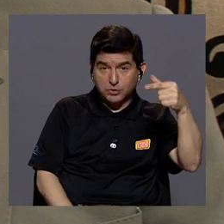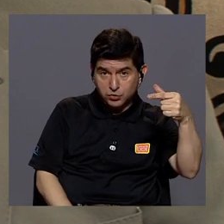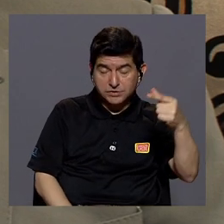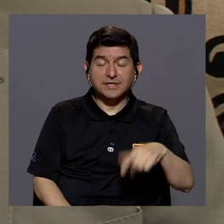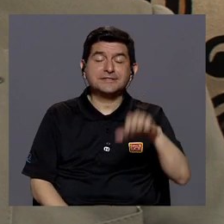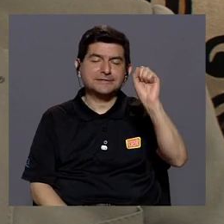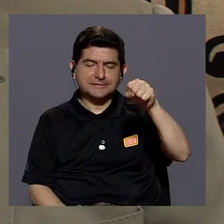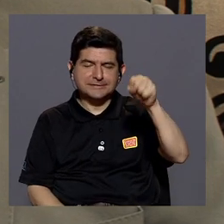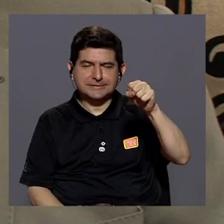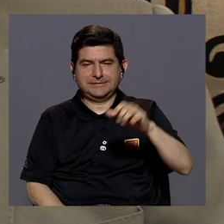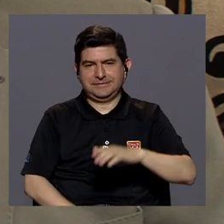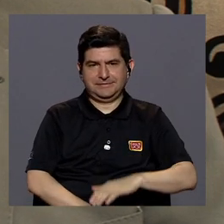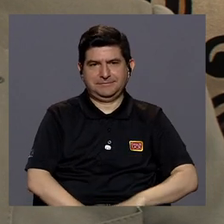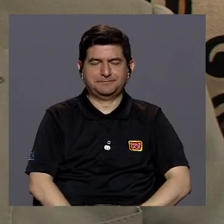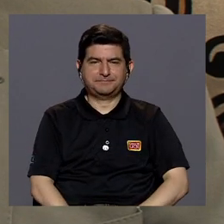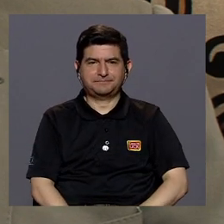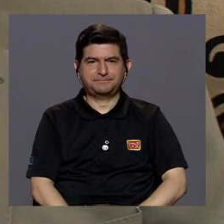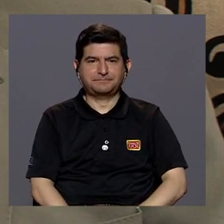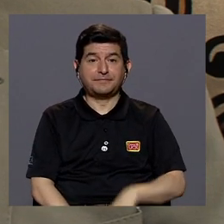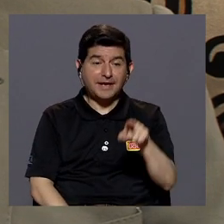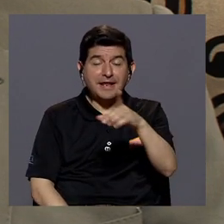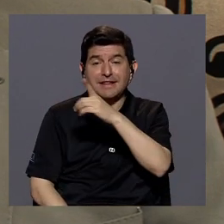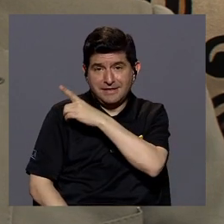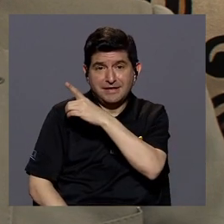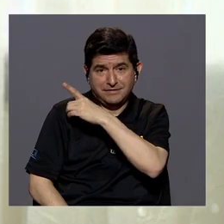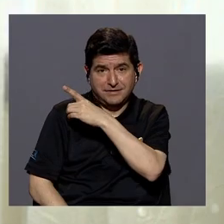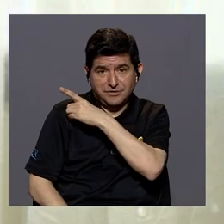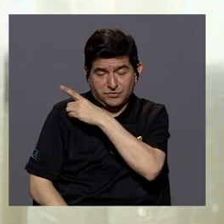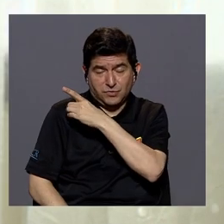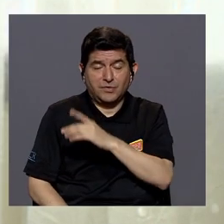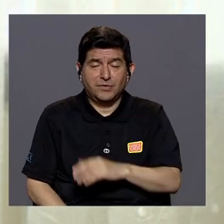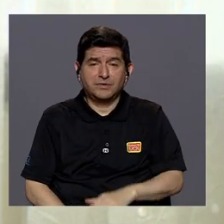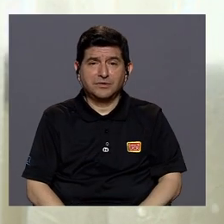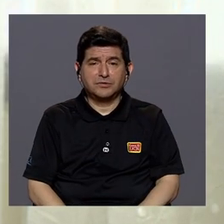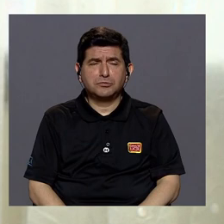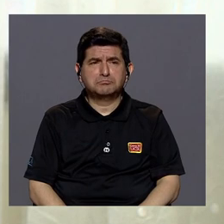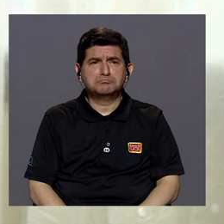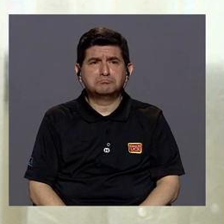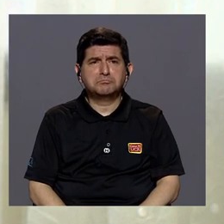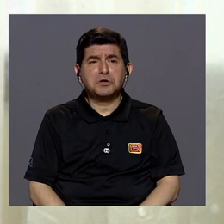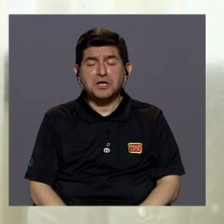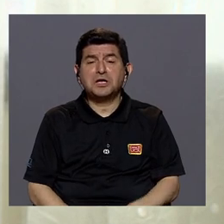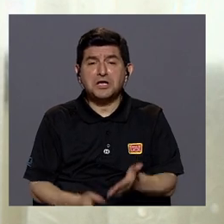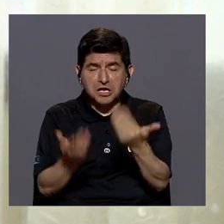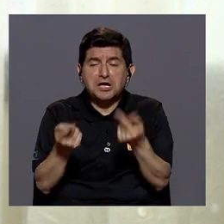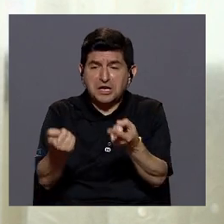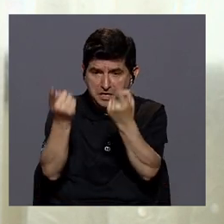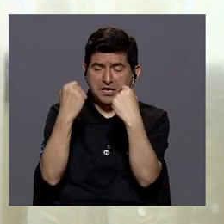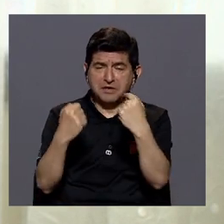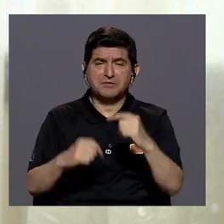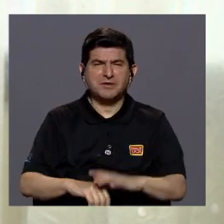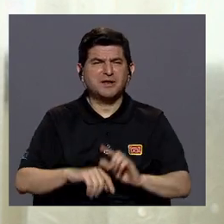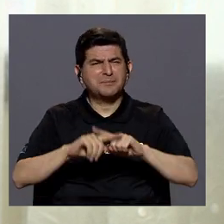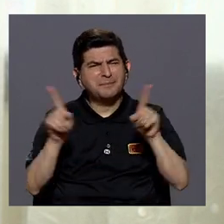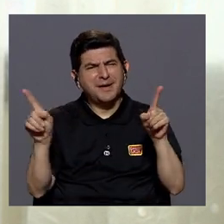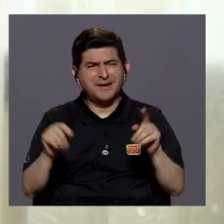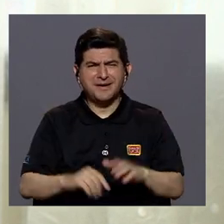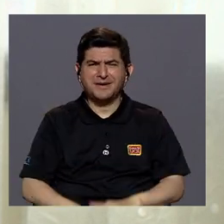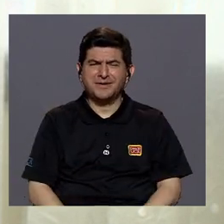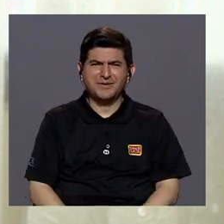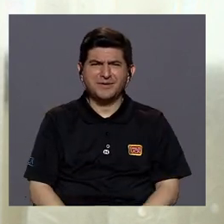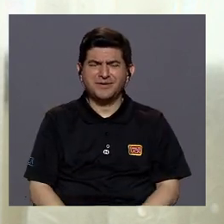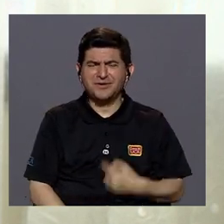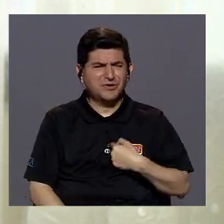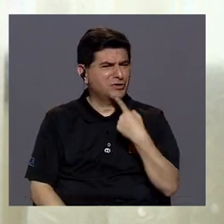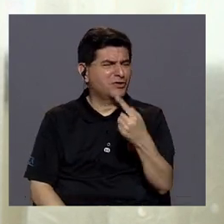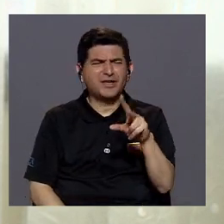Armando, de director. Y sí quería traerme, llevarme ahí. Pero yo dije, no,